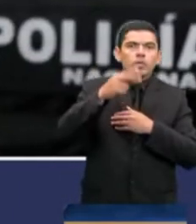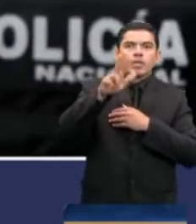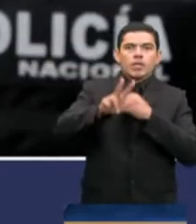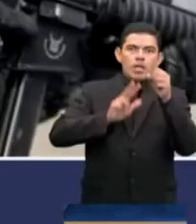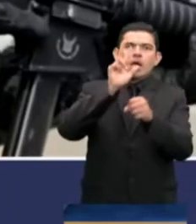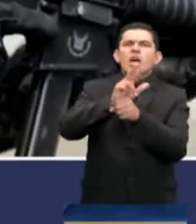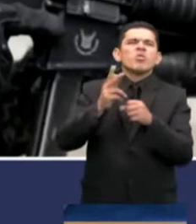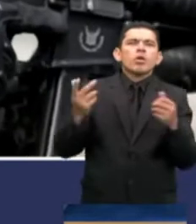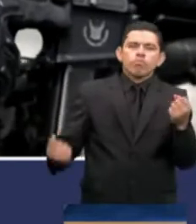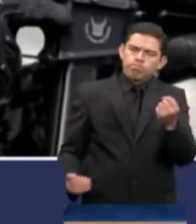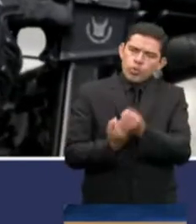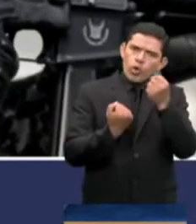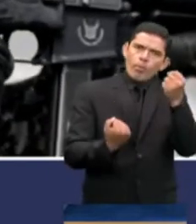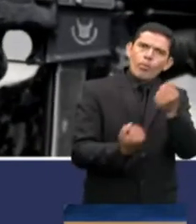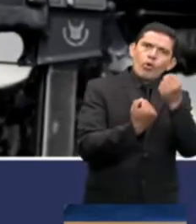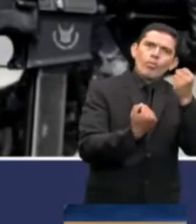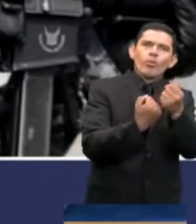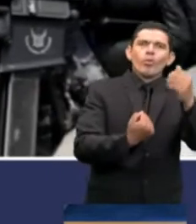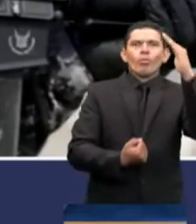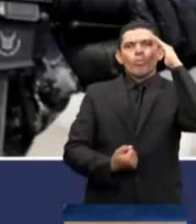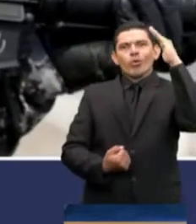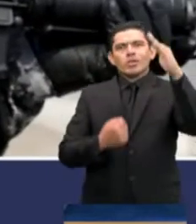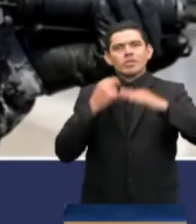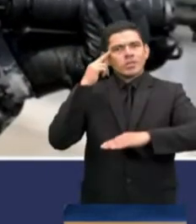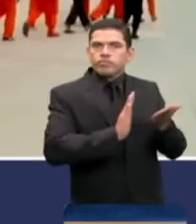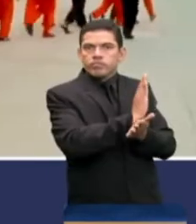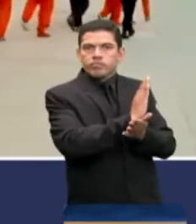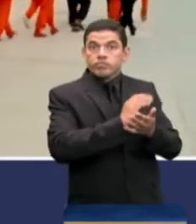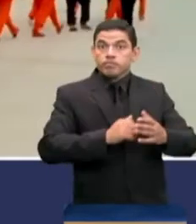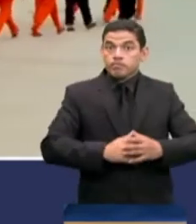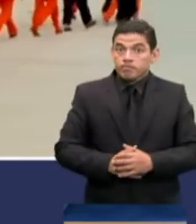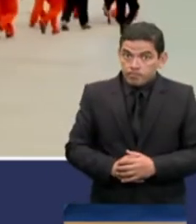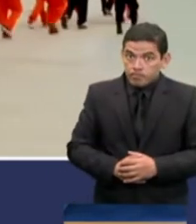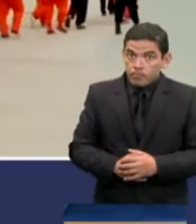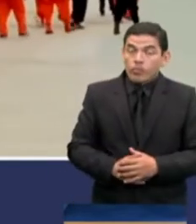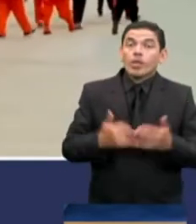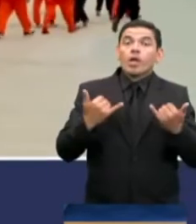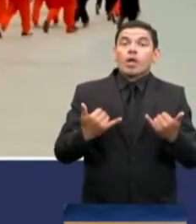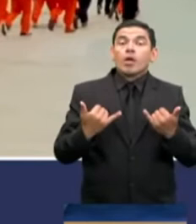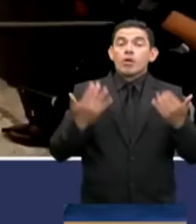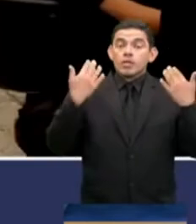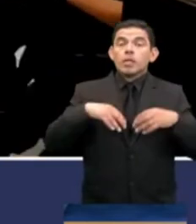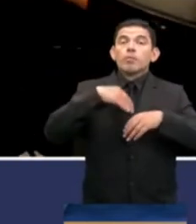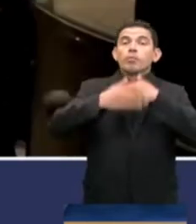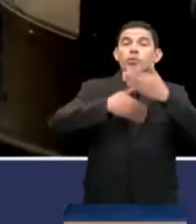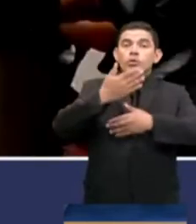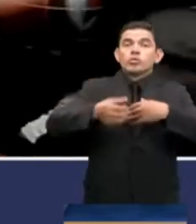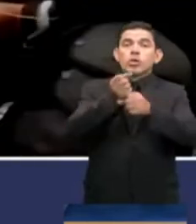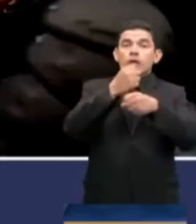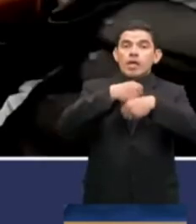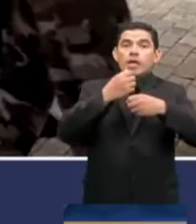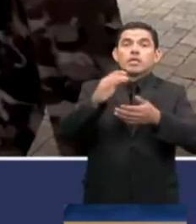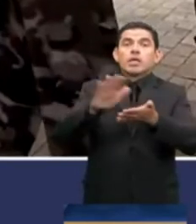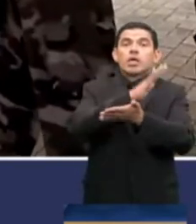3 años para fortalecer a nuestra Policía Nacional. Estamos en proceso de crear la primera escuela